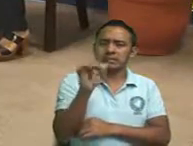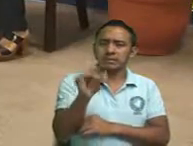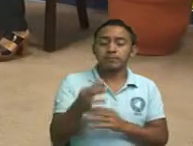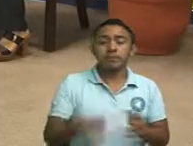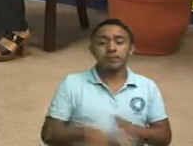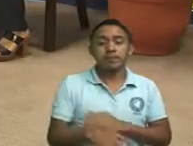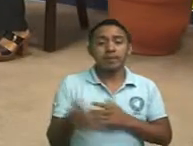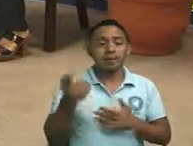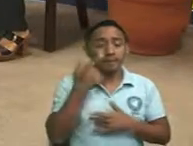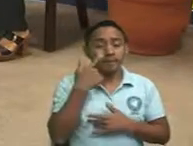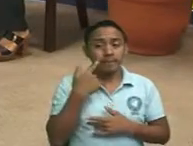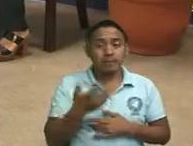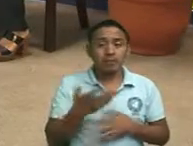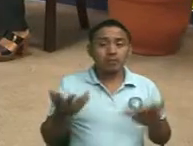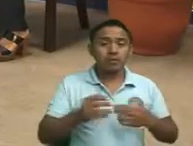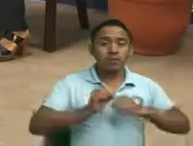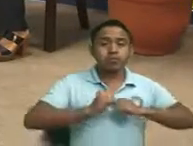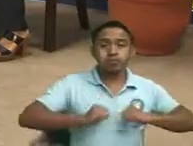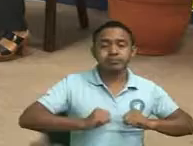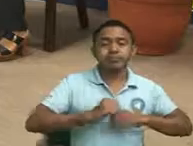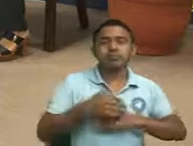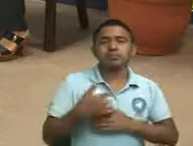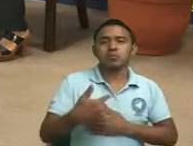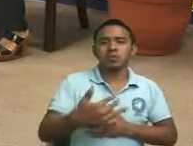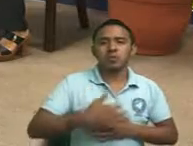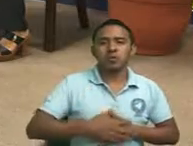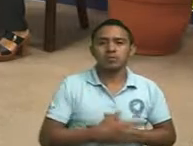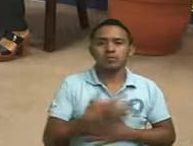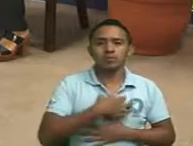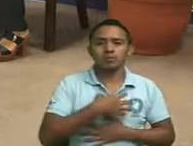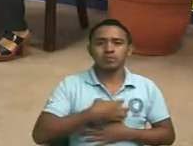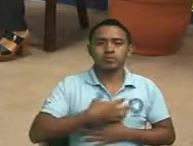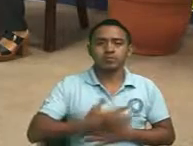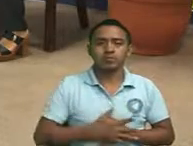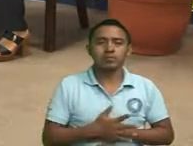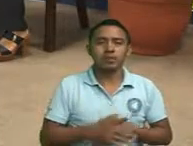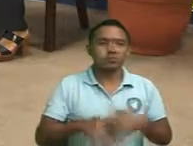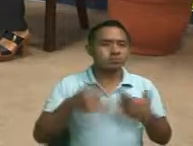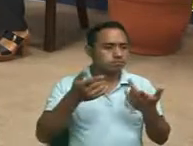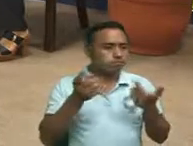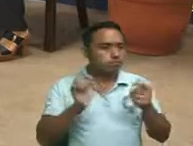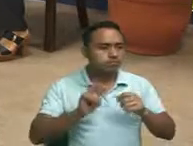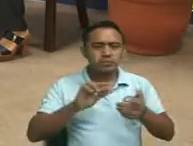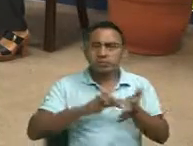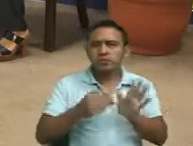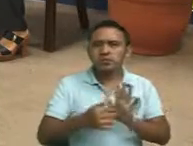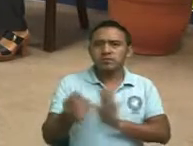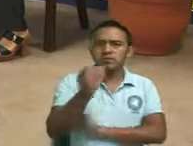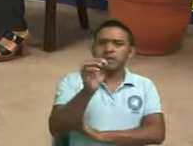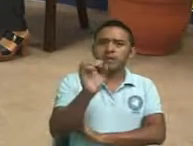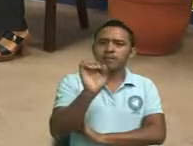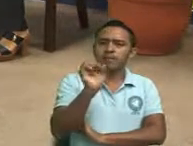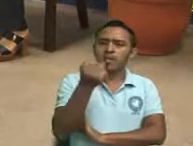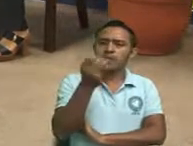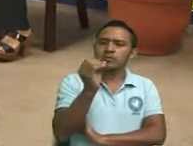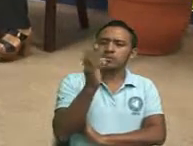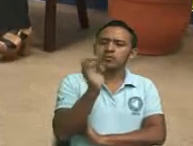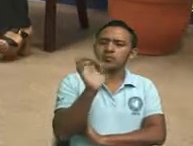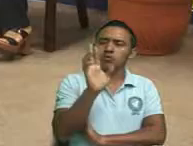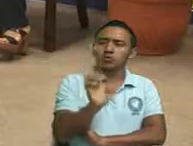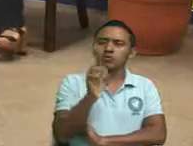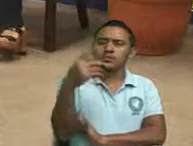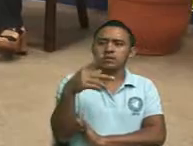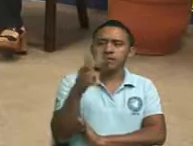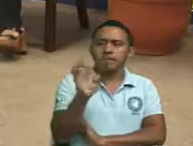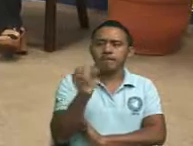con el sobrepeso. ¿Y cuándo una persona puede decir que tiene sobrepeso? ¿Cómo ustedes pueden sacan